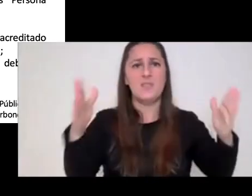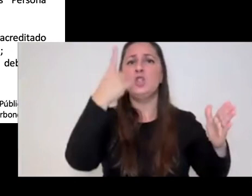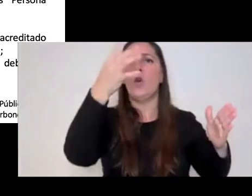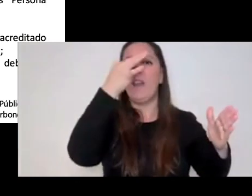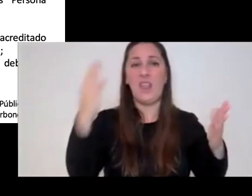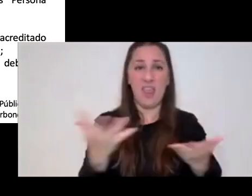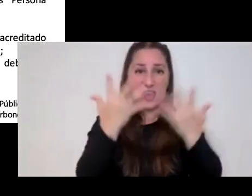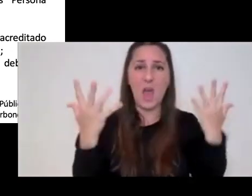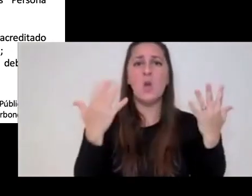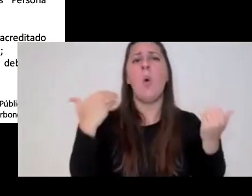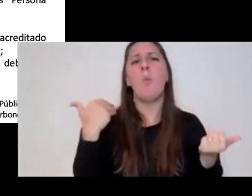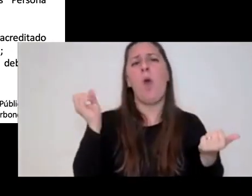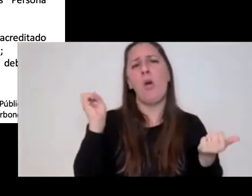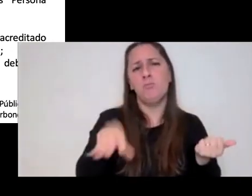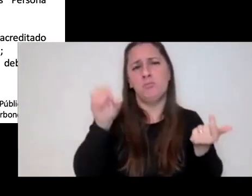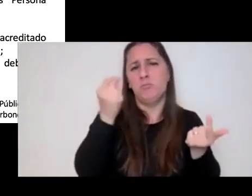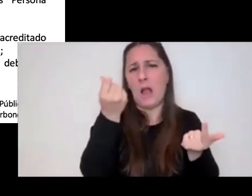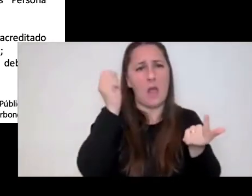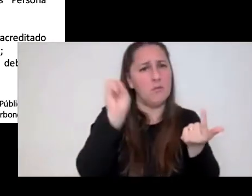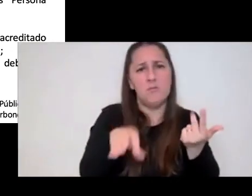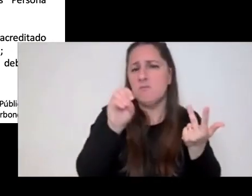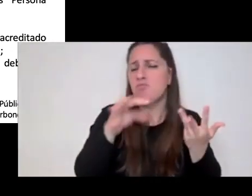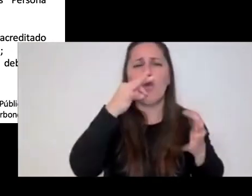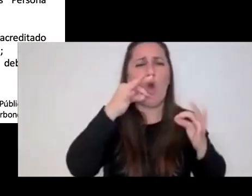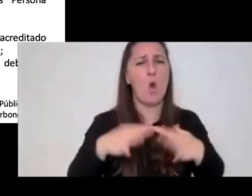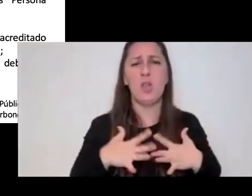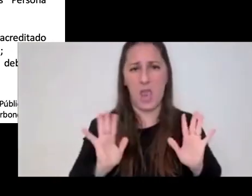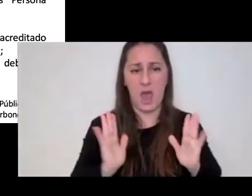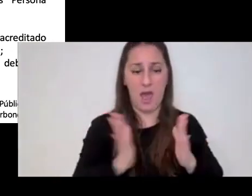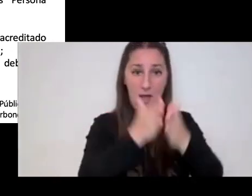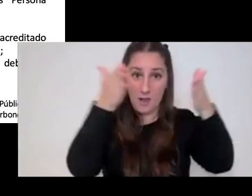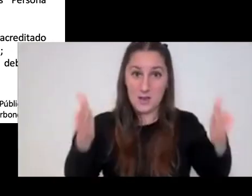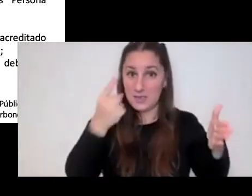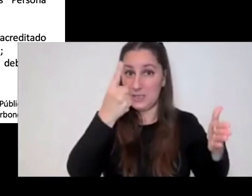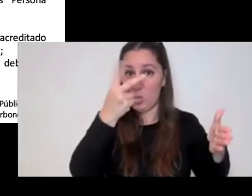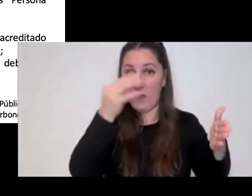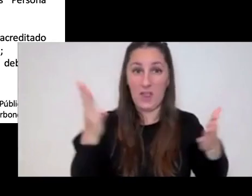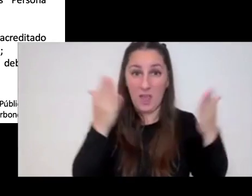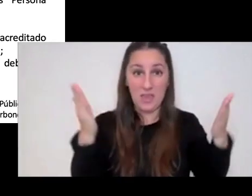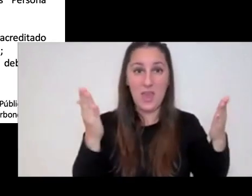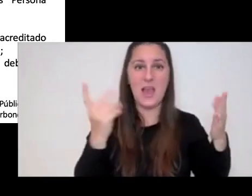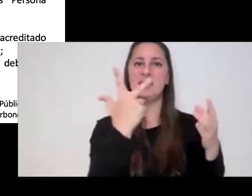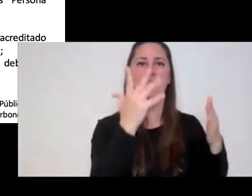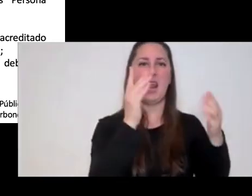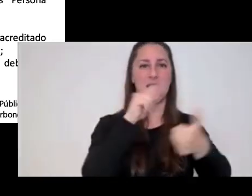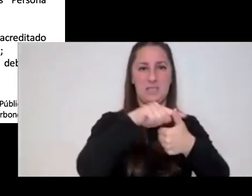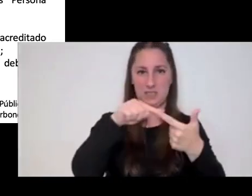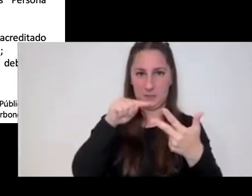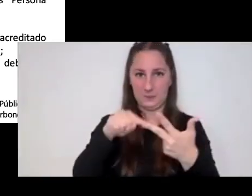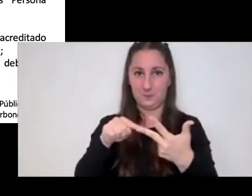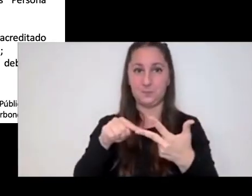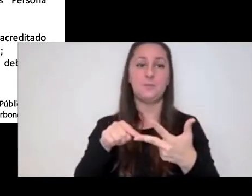tantas acreditaciones como quiera. Dentro de ese plazo de 120 días va a estar dividido en 3 oportunidades. Cada oportunidad